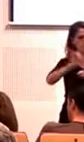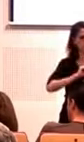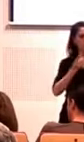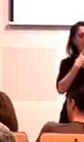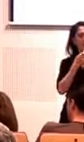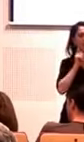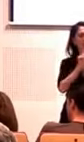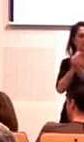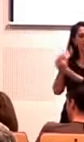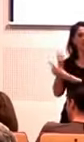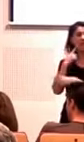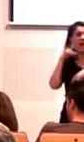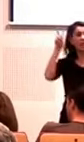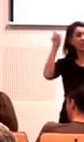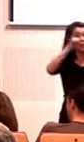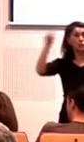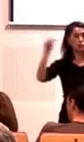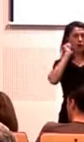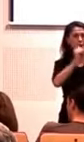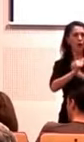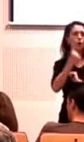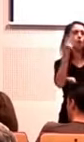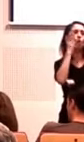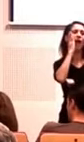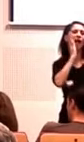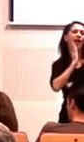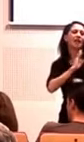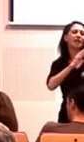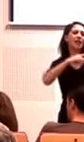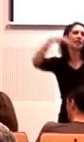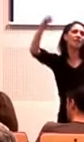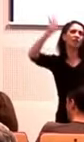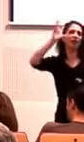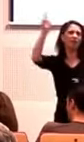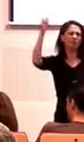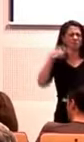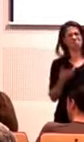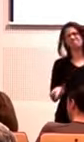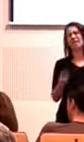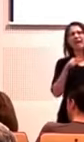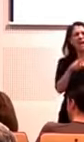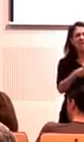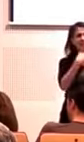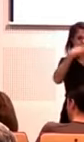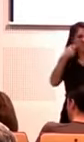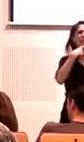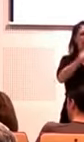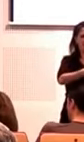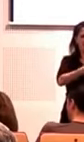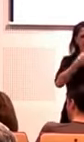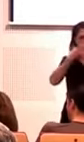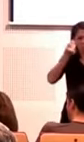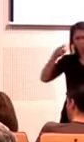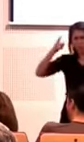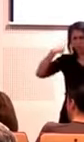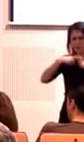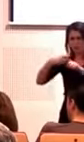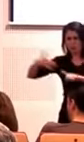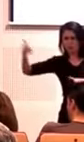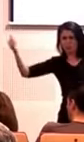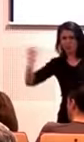"Una caricia te lleva al cielo". Uf, esa frase la dije entre otras miles de cosas, pero no quería ese titular. Yo no quiero una